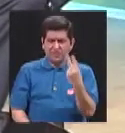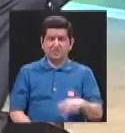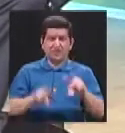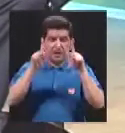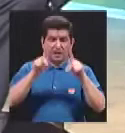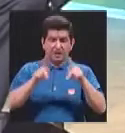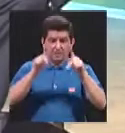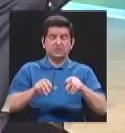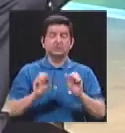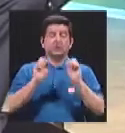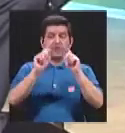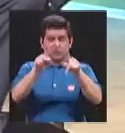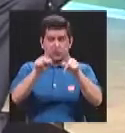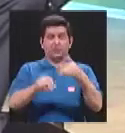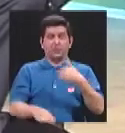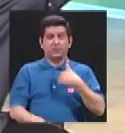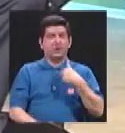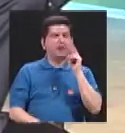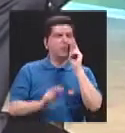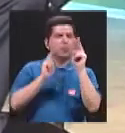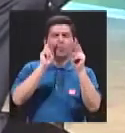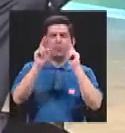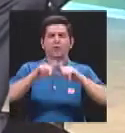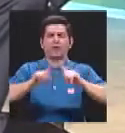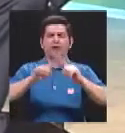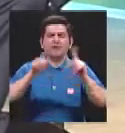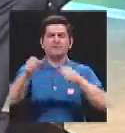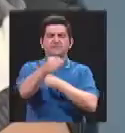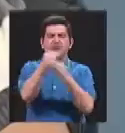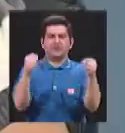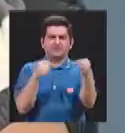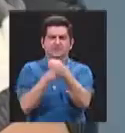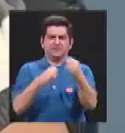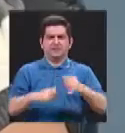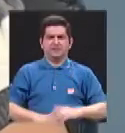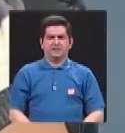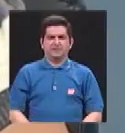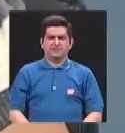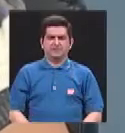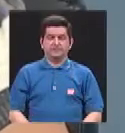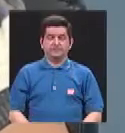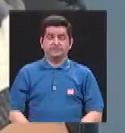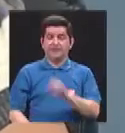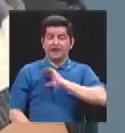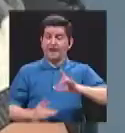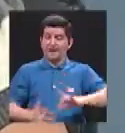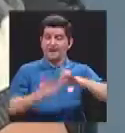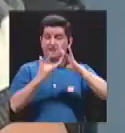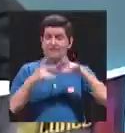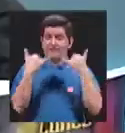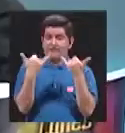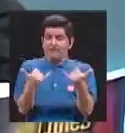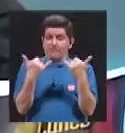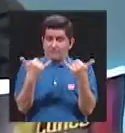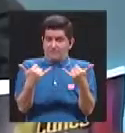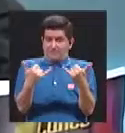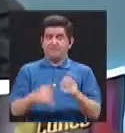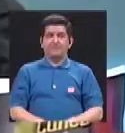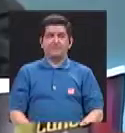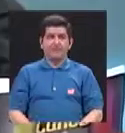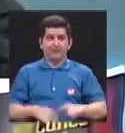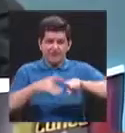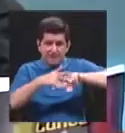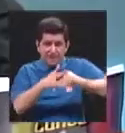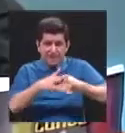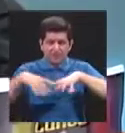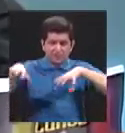los espectadores tuvieron la oportunidad de observar en distintas salas, con la particularidad en esta oportunidad